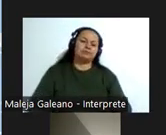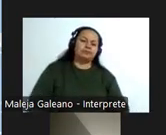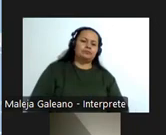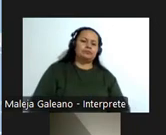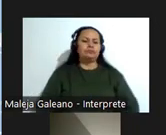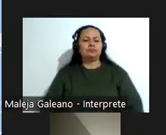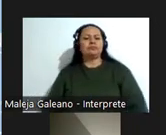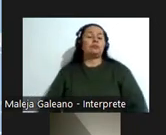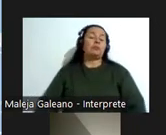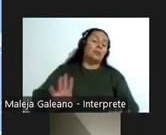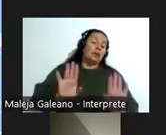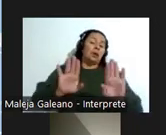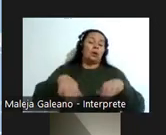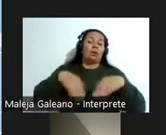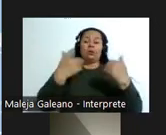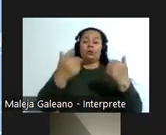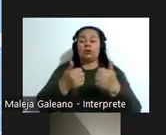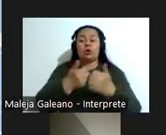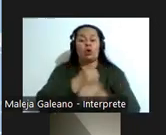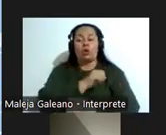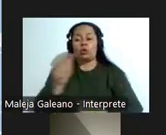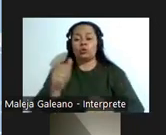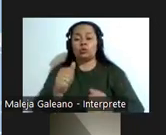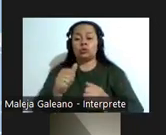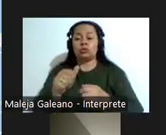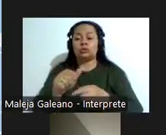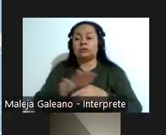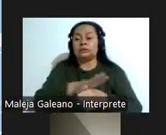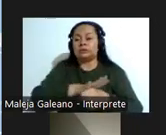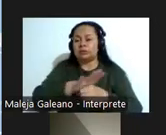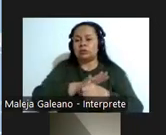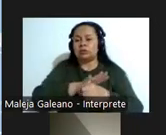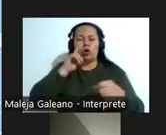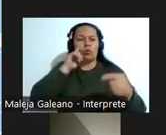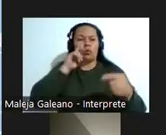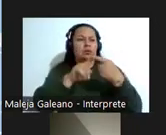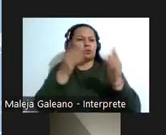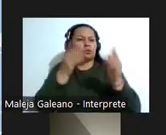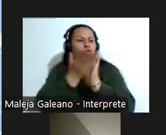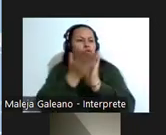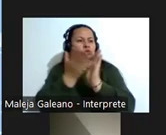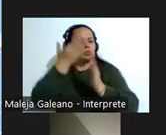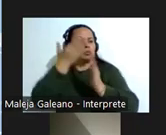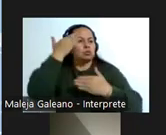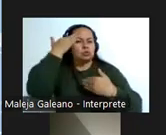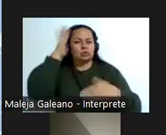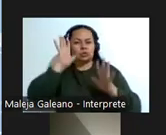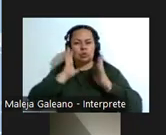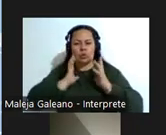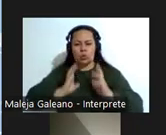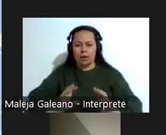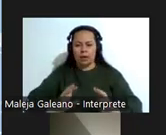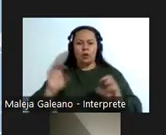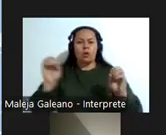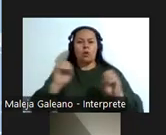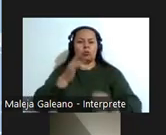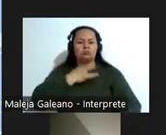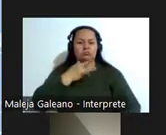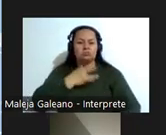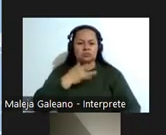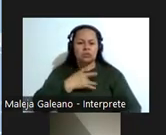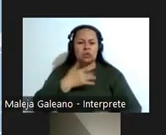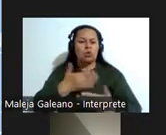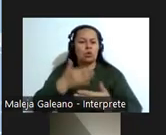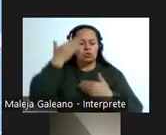Y bueno, ponemos al otro en una situación de objeto de estudio, ¿no? Como si no tuviéramos cuerpo o como si no sintiéramos o como si no